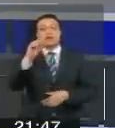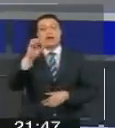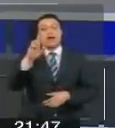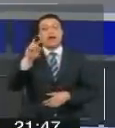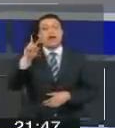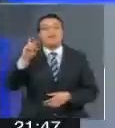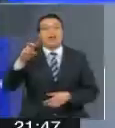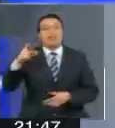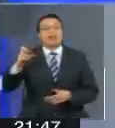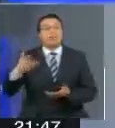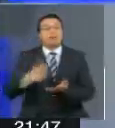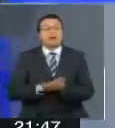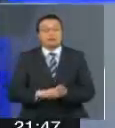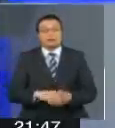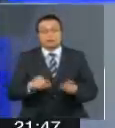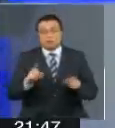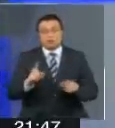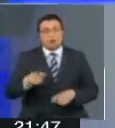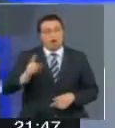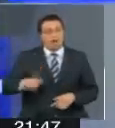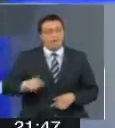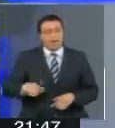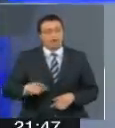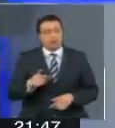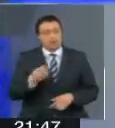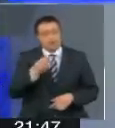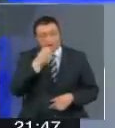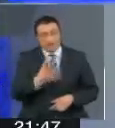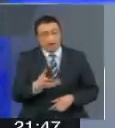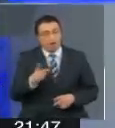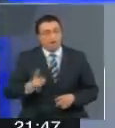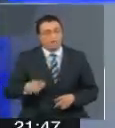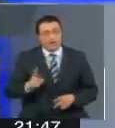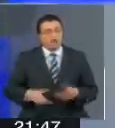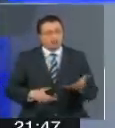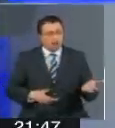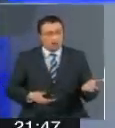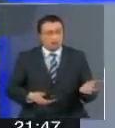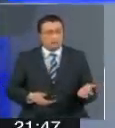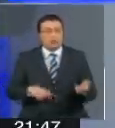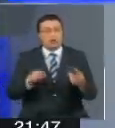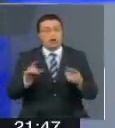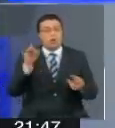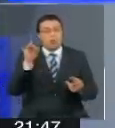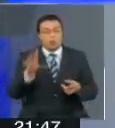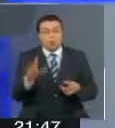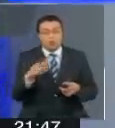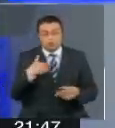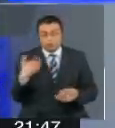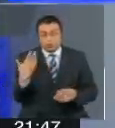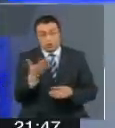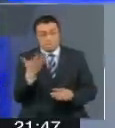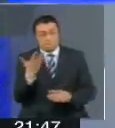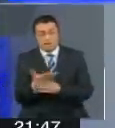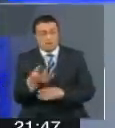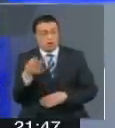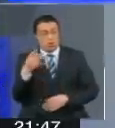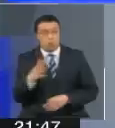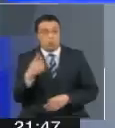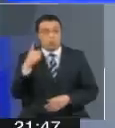Muerte? No, él tenía la obligación de hablar. Es decir, lo único que exigimos